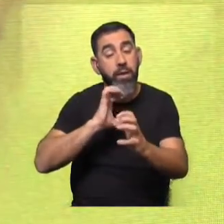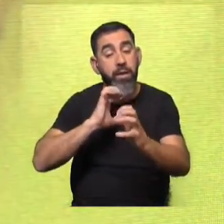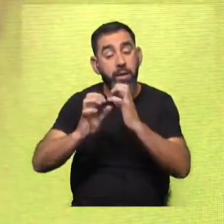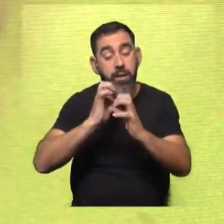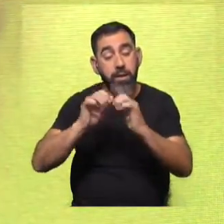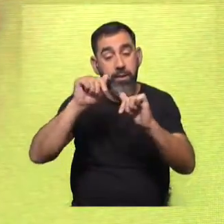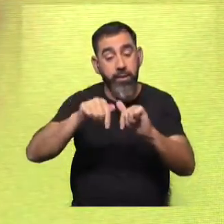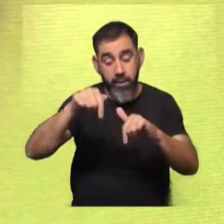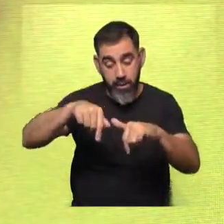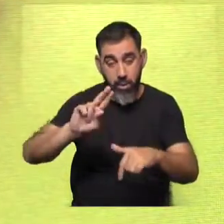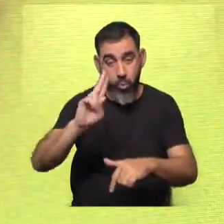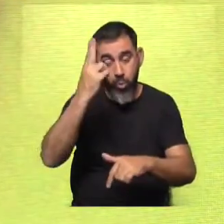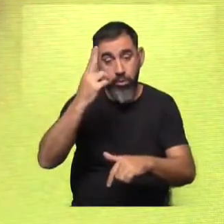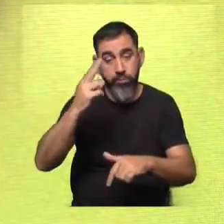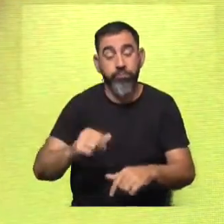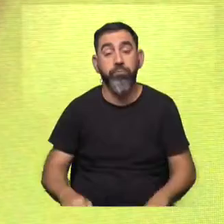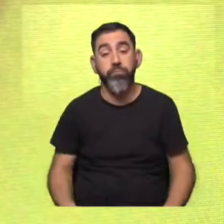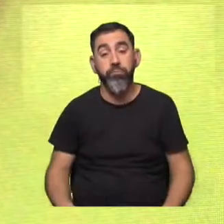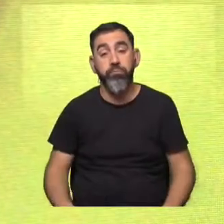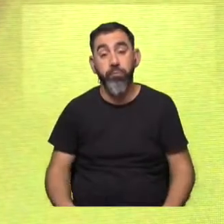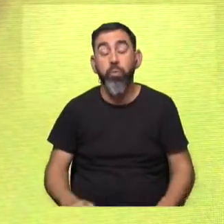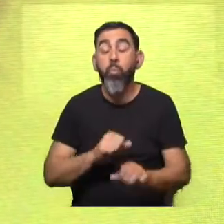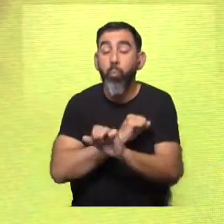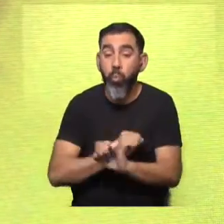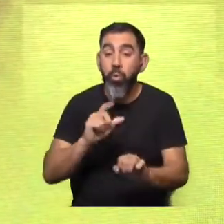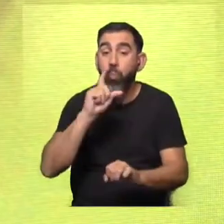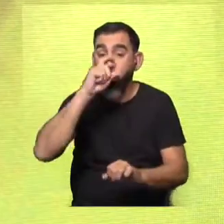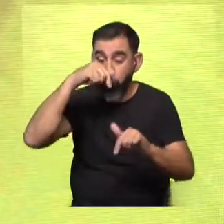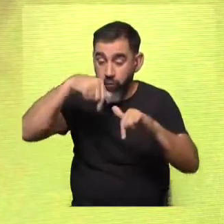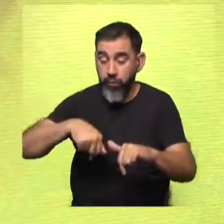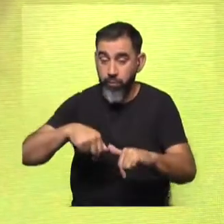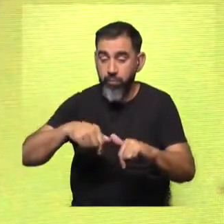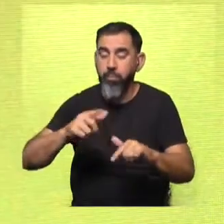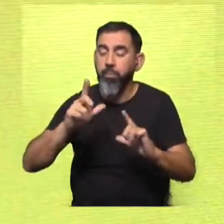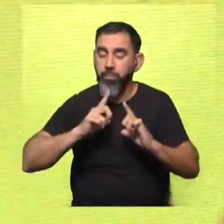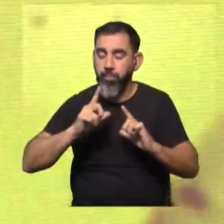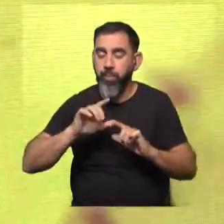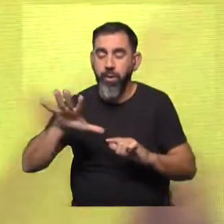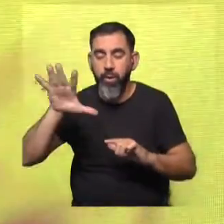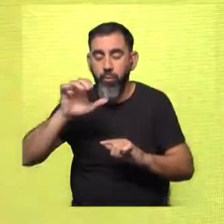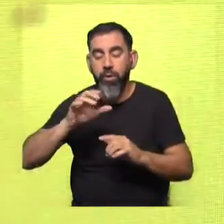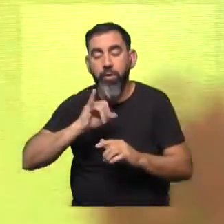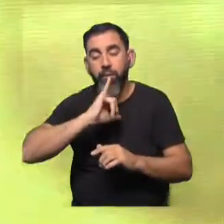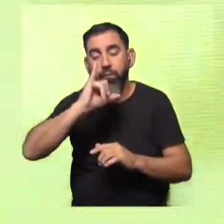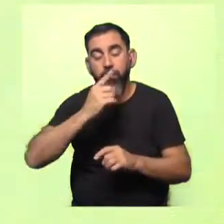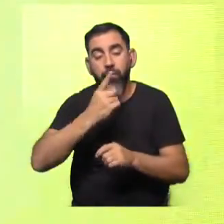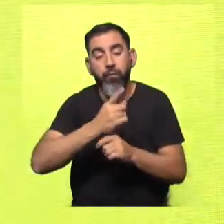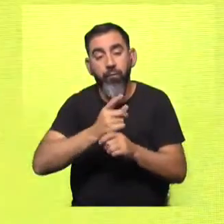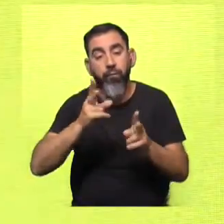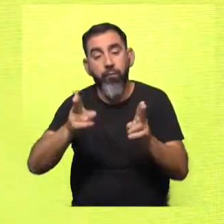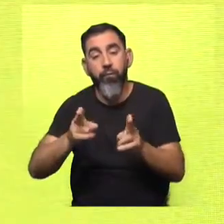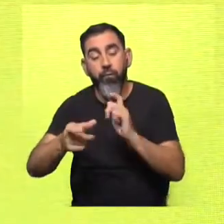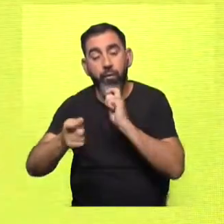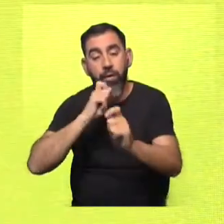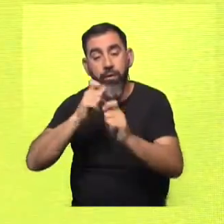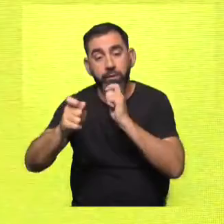geotérmica acá en Uruguay. Y les digo más, hasta podemos hablar de Montevideo, pero no nos adelantemos. Vamos a compartir esta primera parte de la